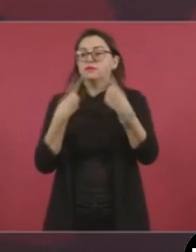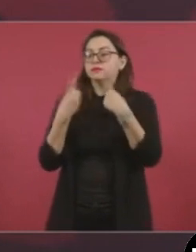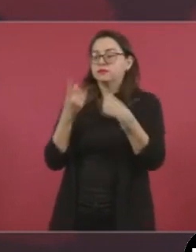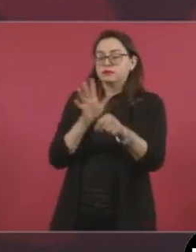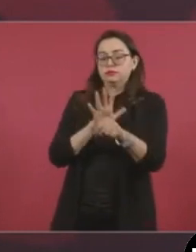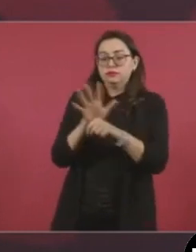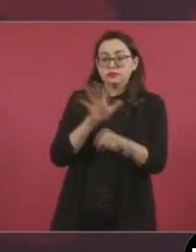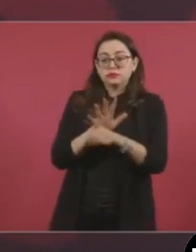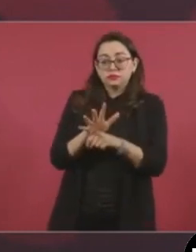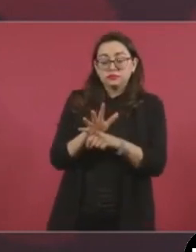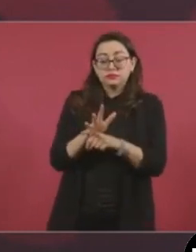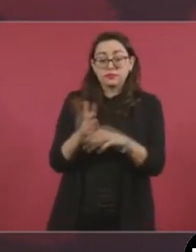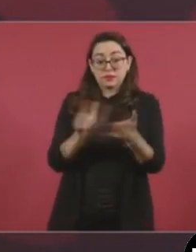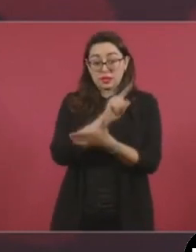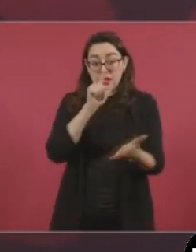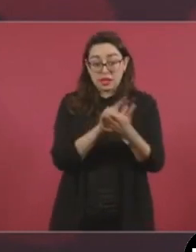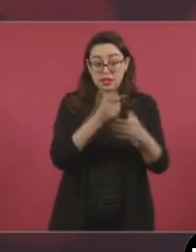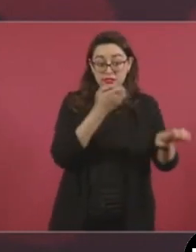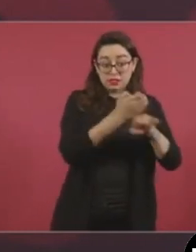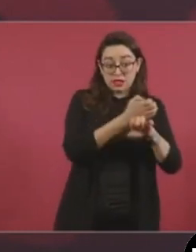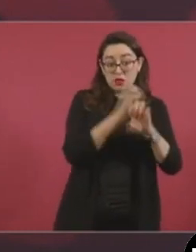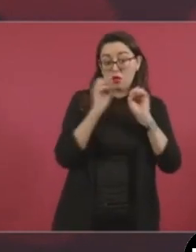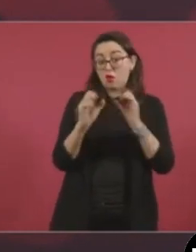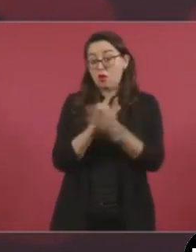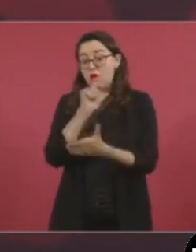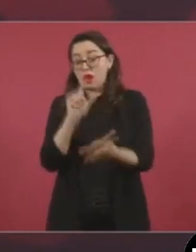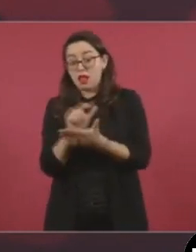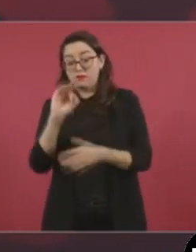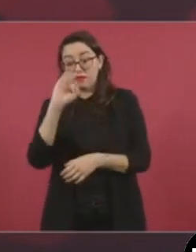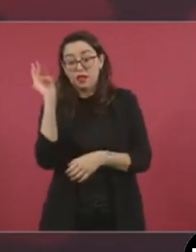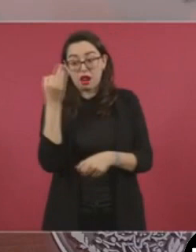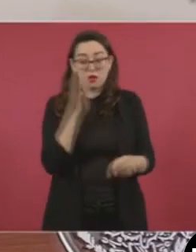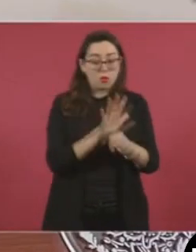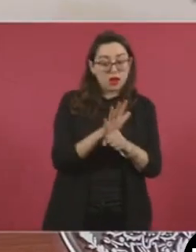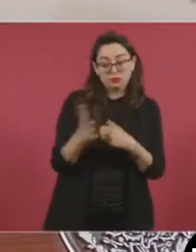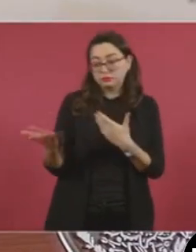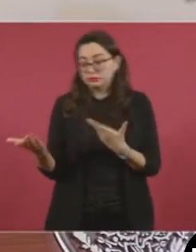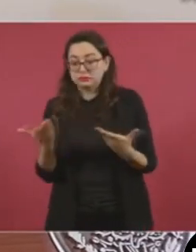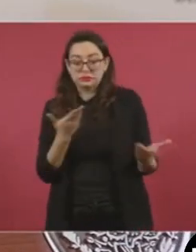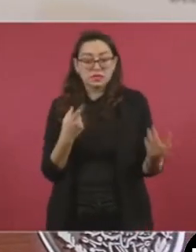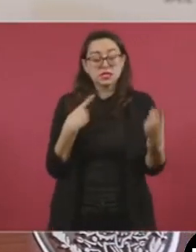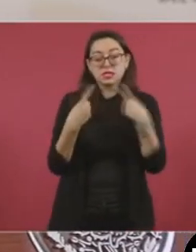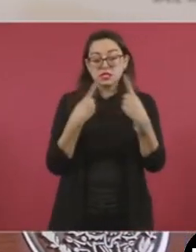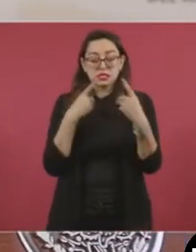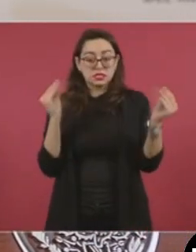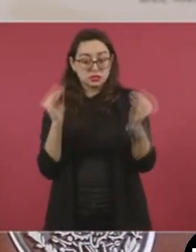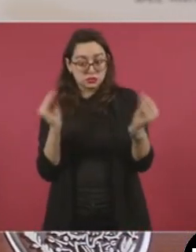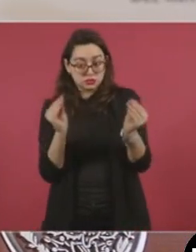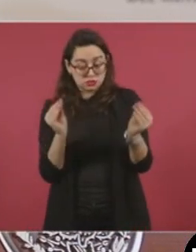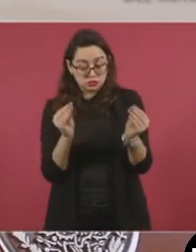si es el Código Penal de Baja California o el Código Federal